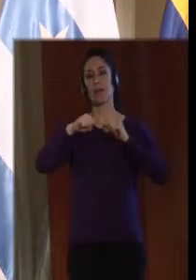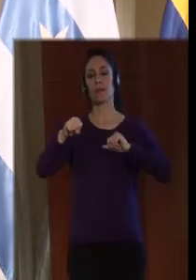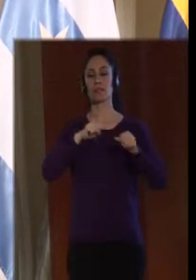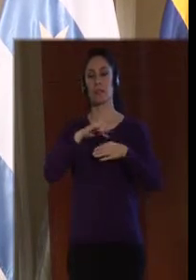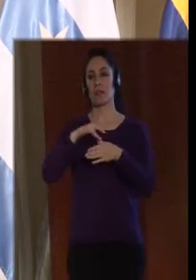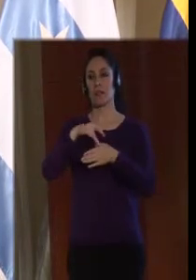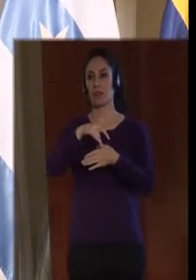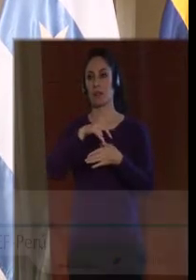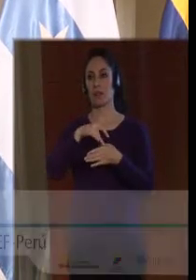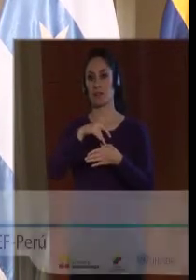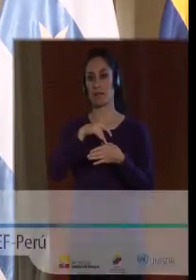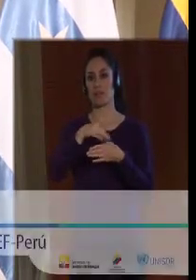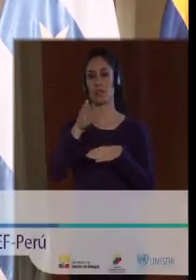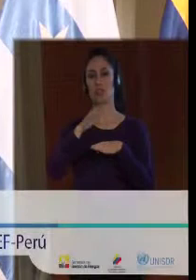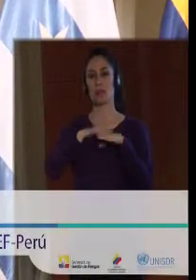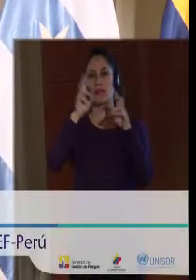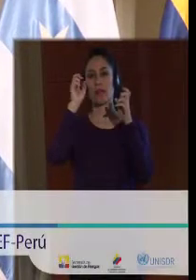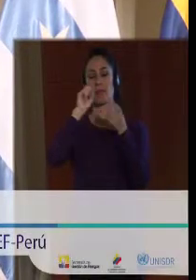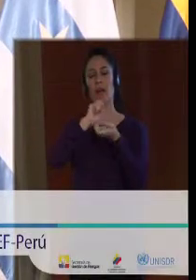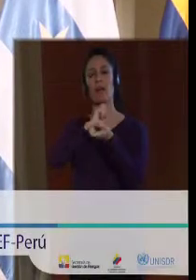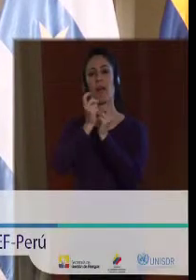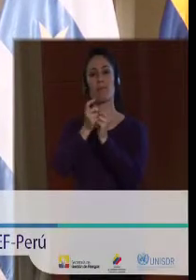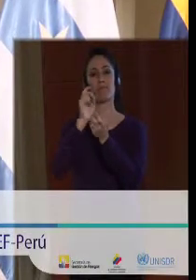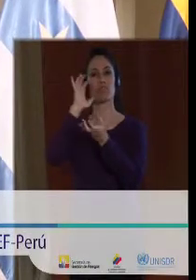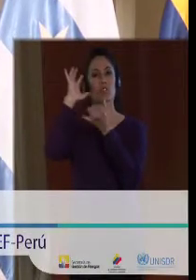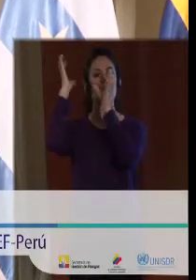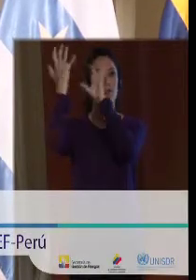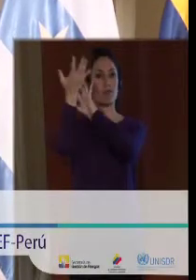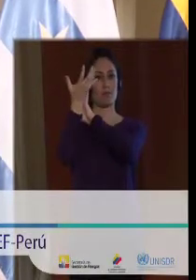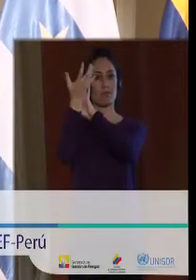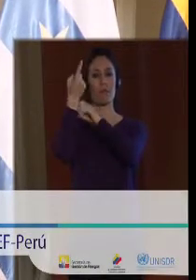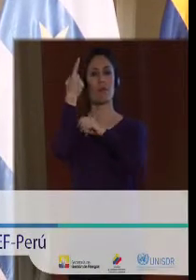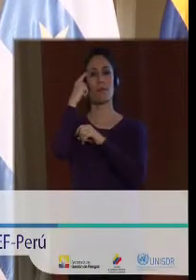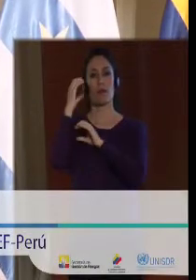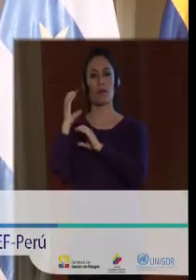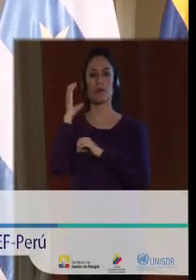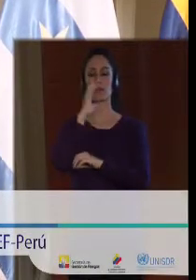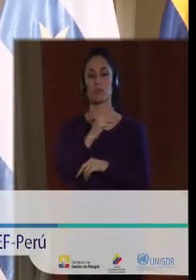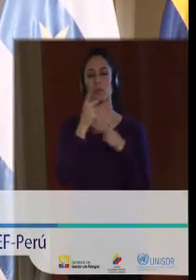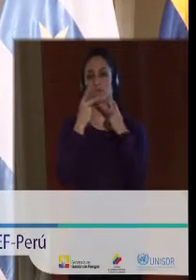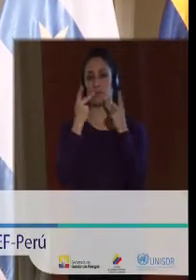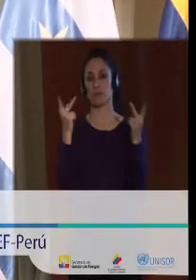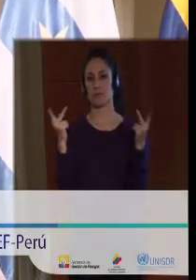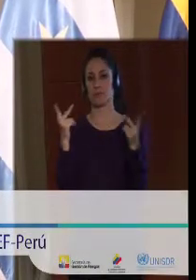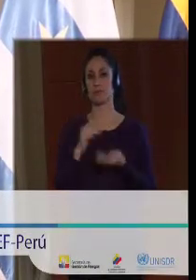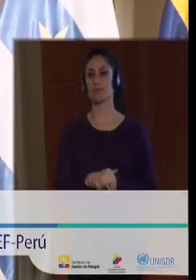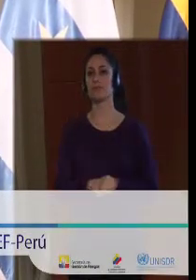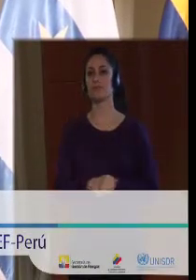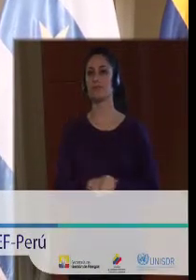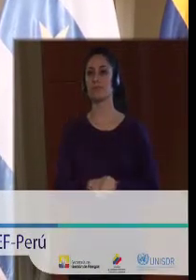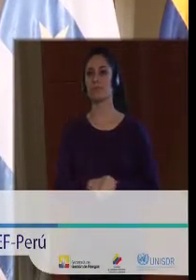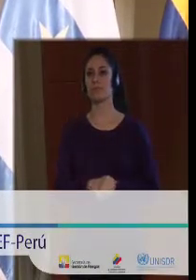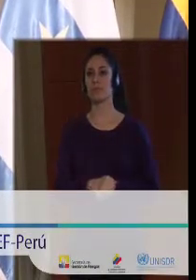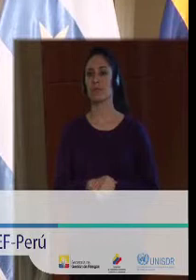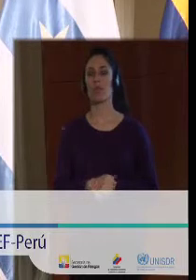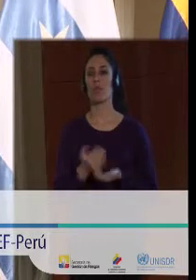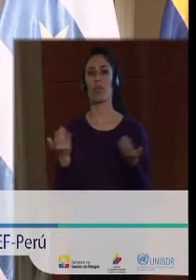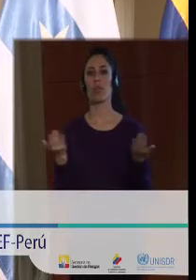de la visión del Ministerio de Economía y Finanzas del Perú, y específicamente